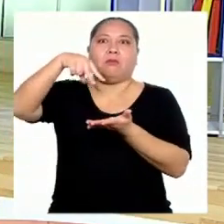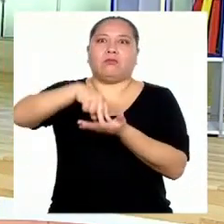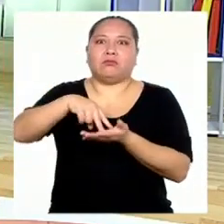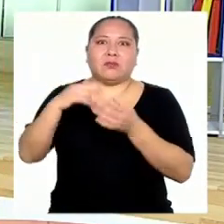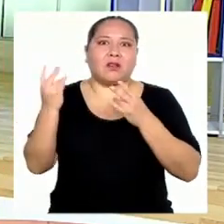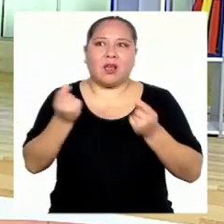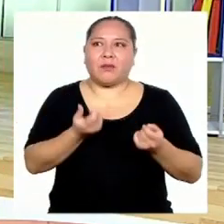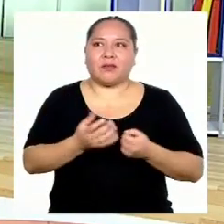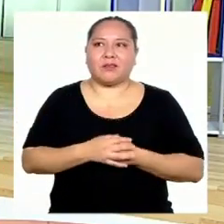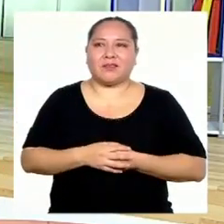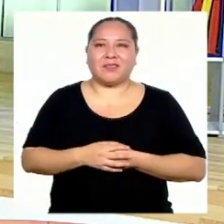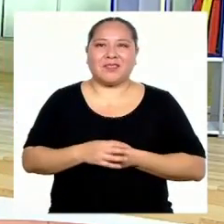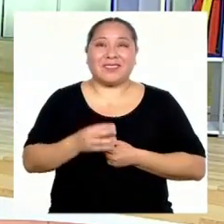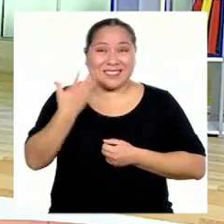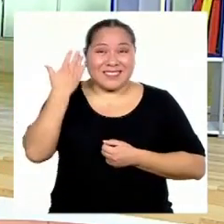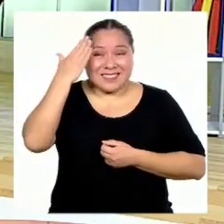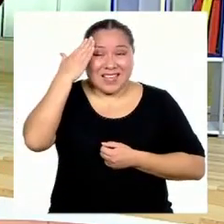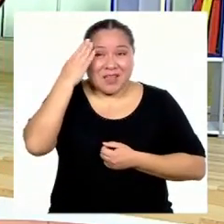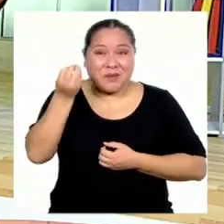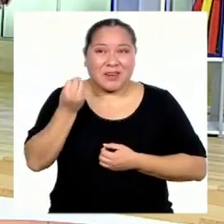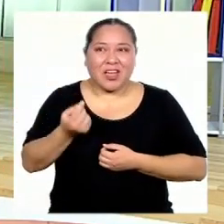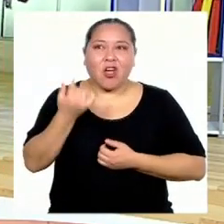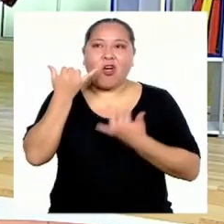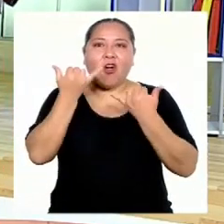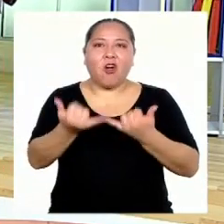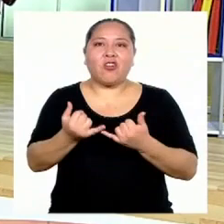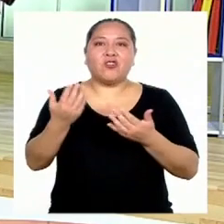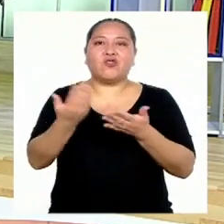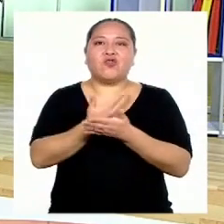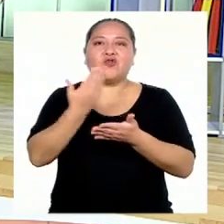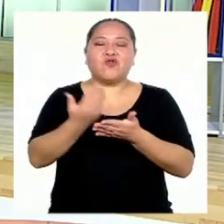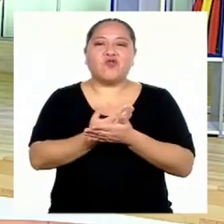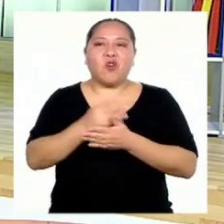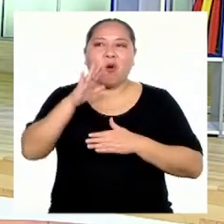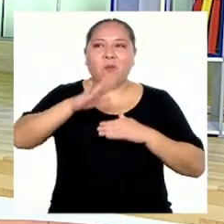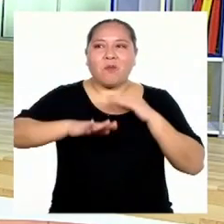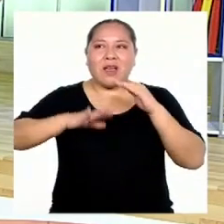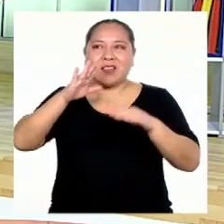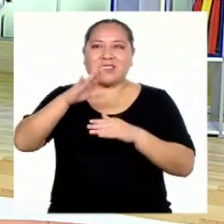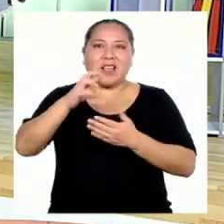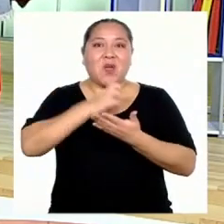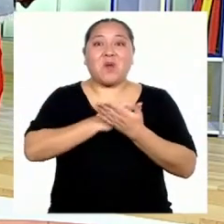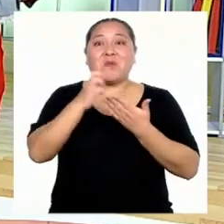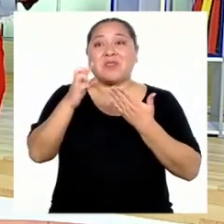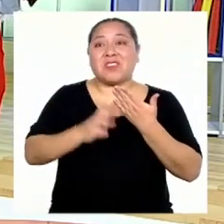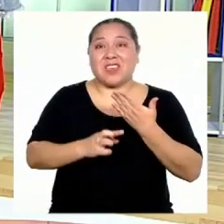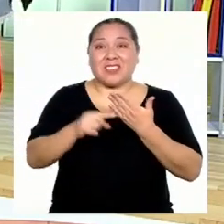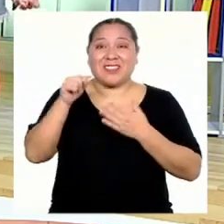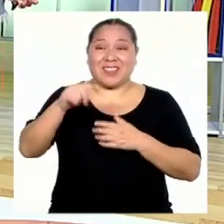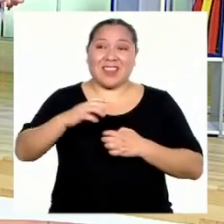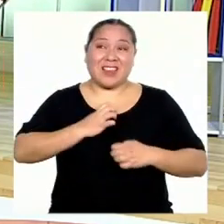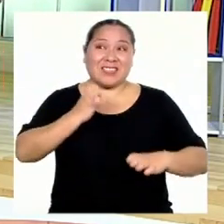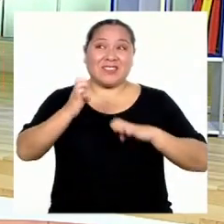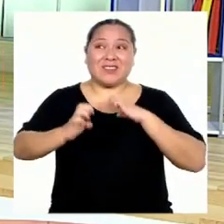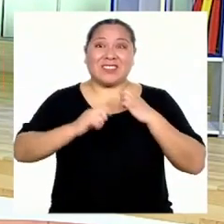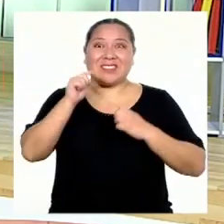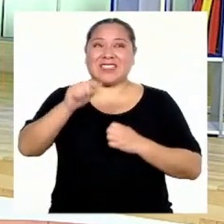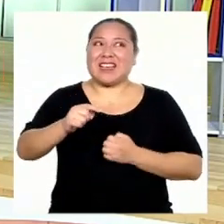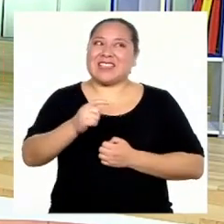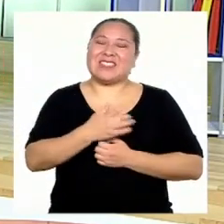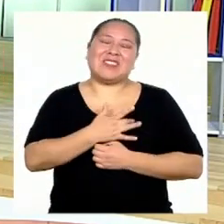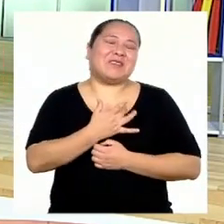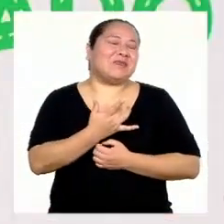qué? Porque hoy vamos a dar un nuevo paso en el proyecto que empezamos la semana pasada sobre las emociones. Y eso me tiene